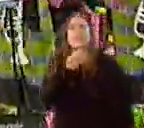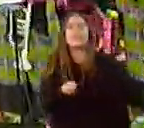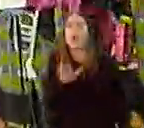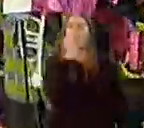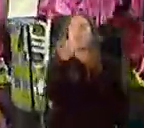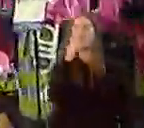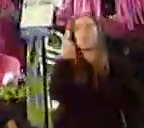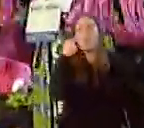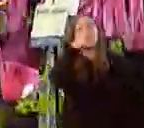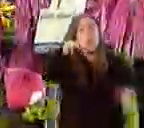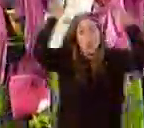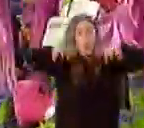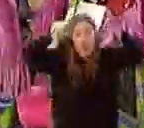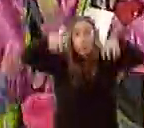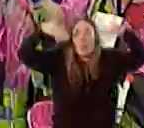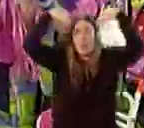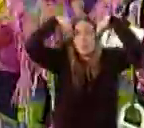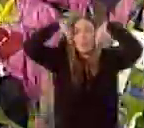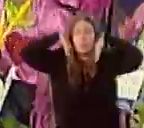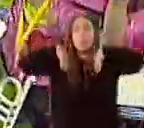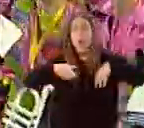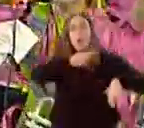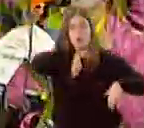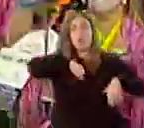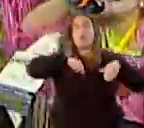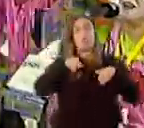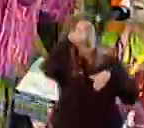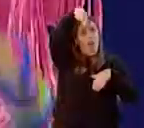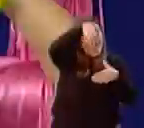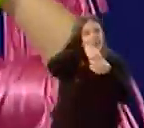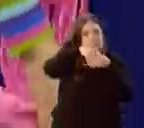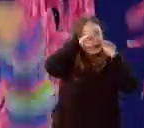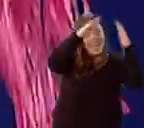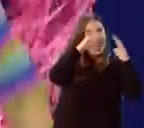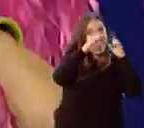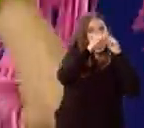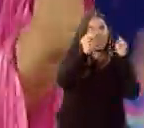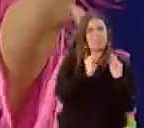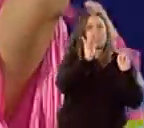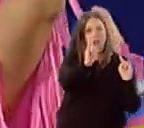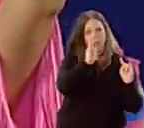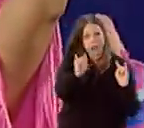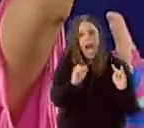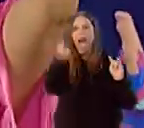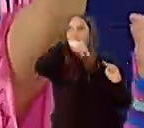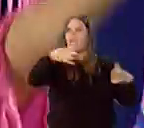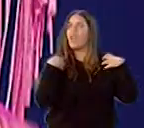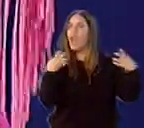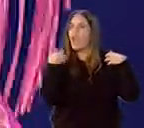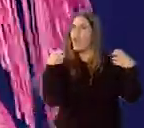demócrata y detrás tenemos que ir abordando tuvimos ya no se piensa en el pueblo prevalece el egoísmo